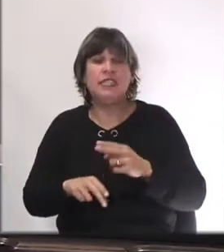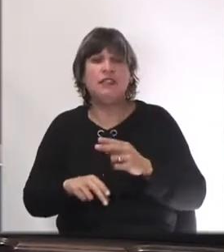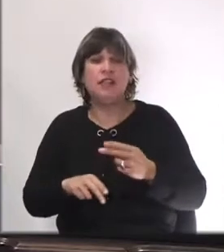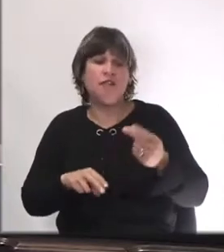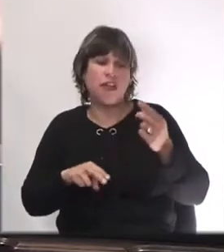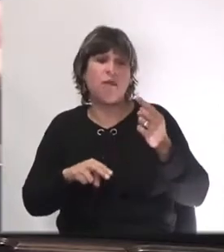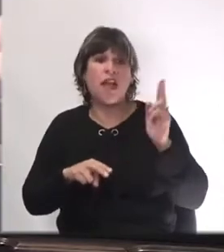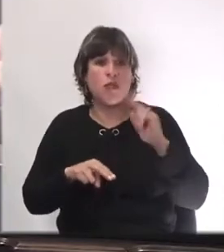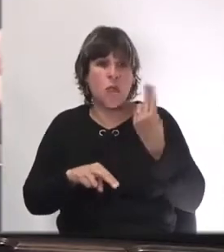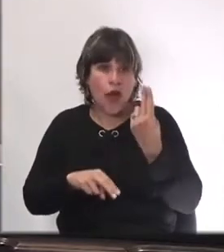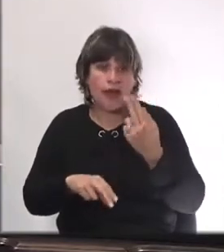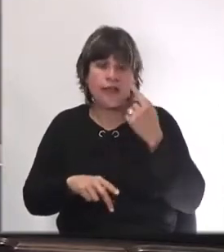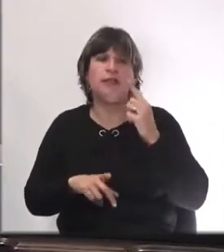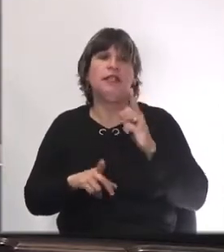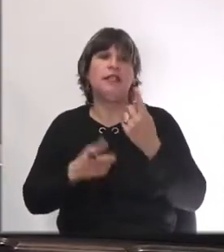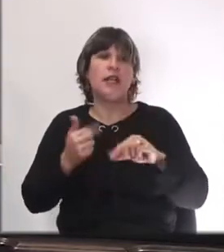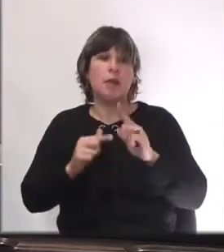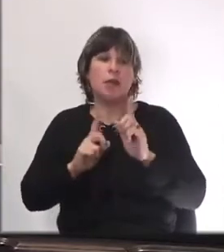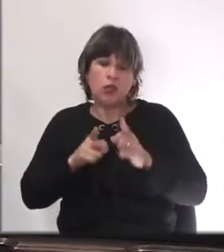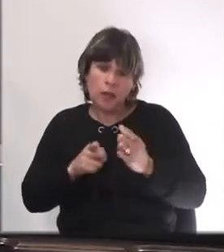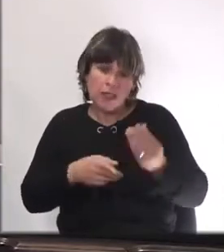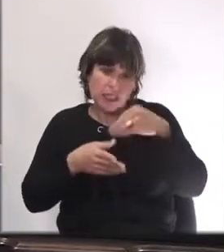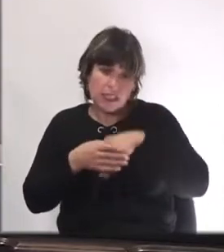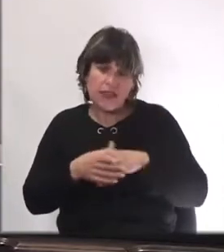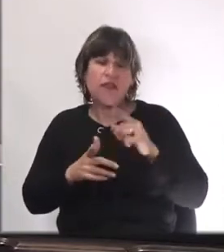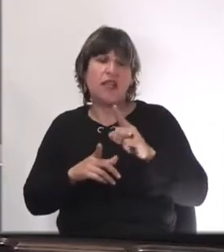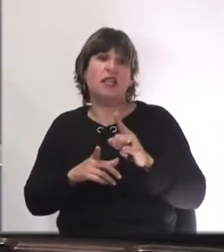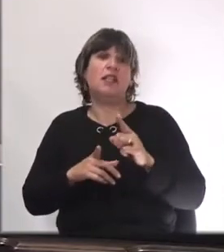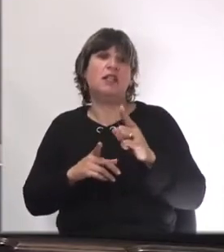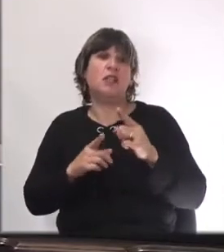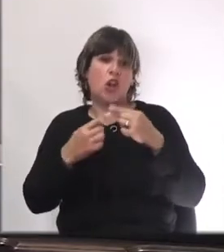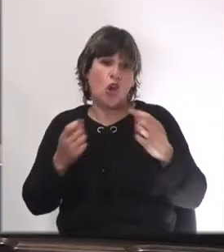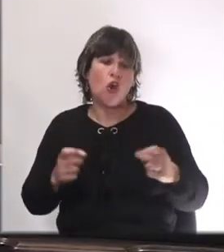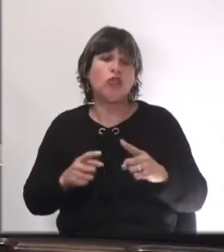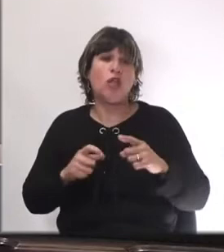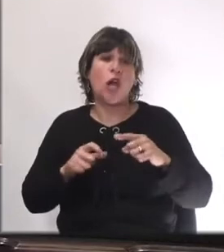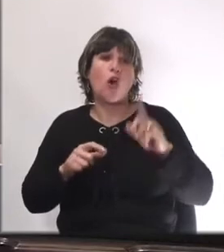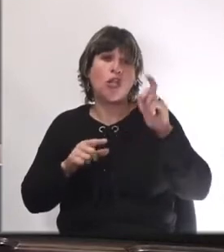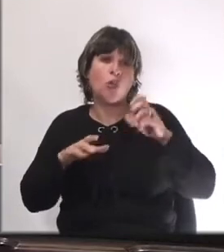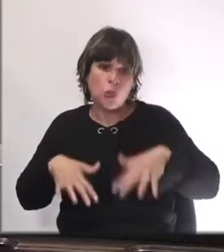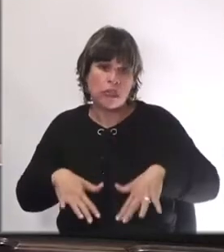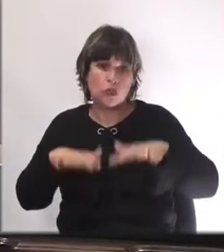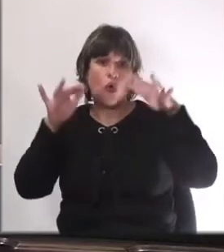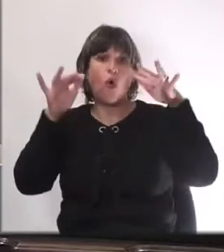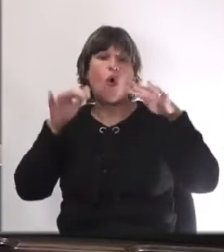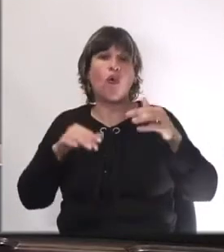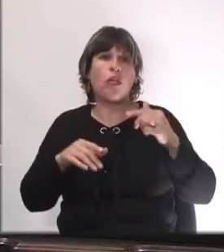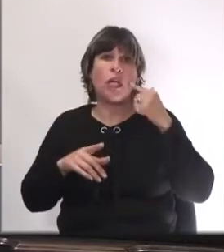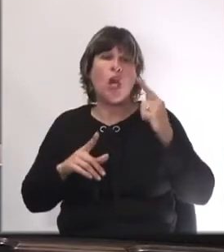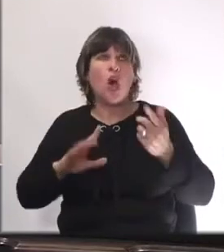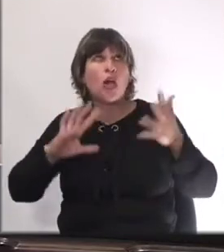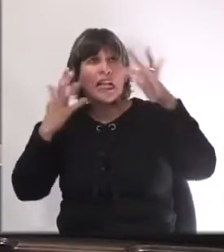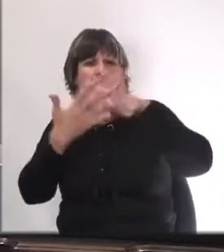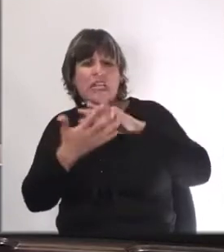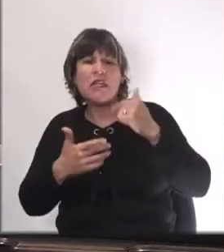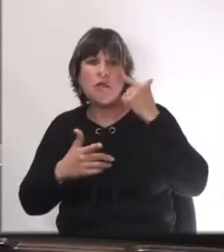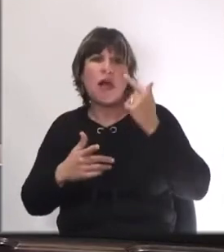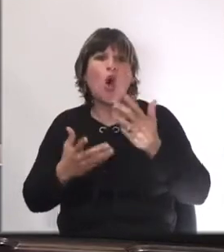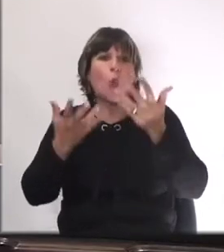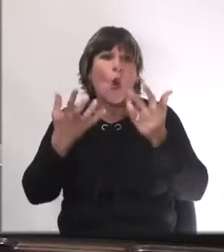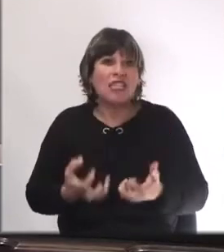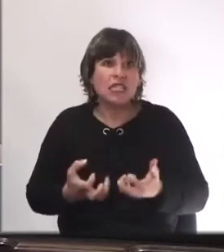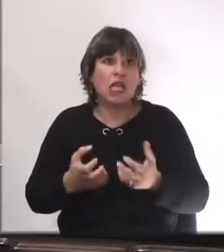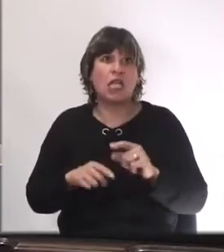pero también tiene que ver con otras cosas, con inundaciones, con temas climáticos, con